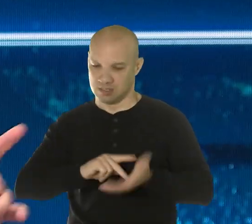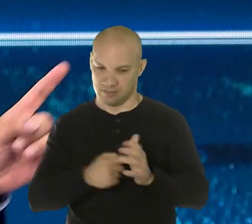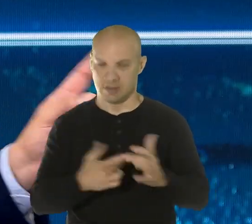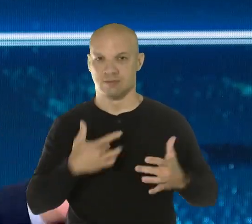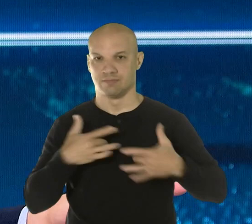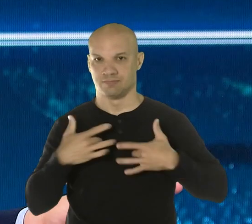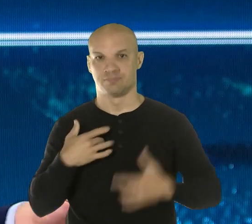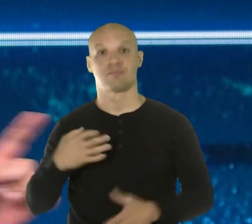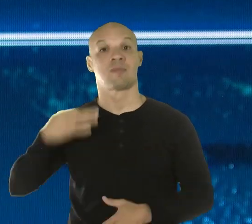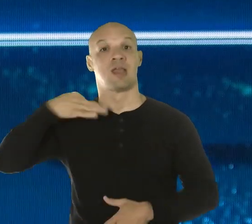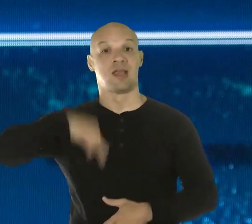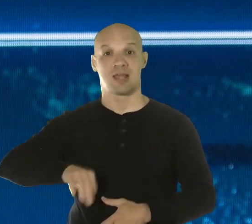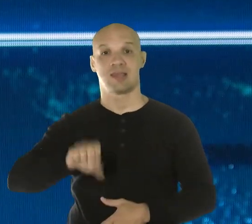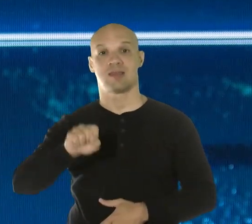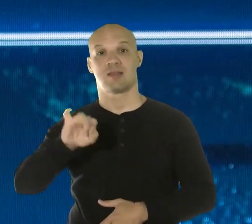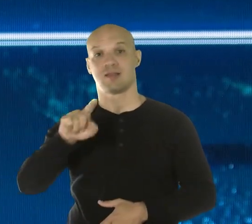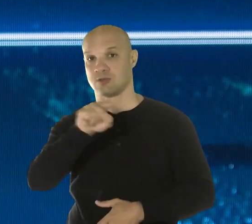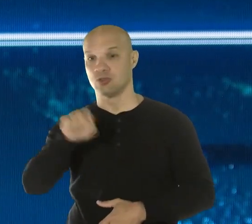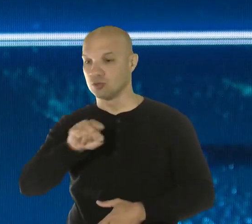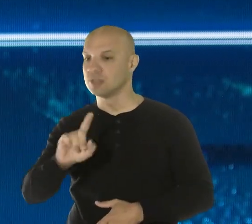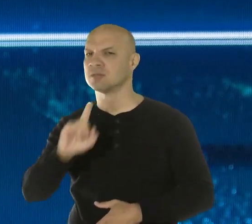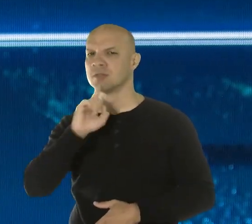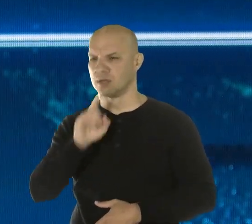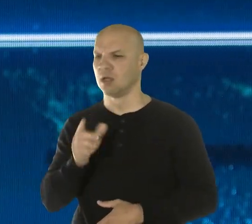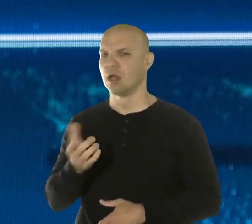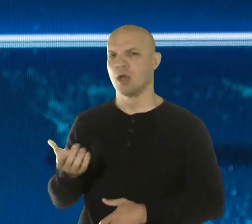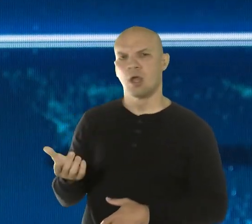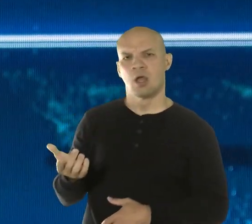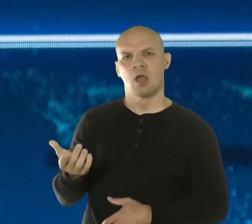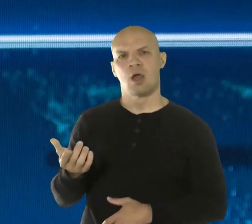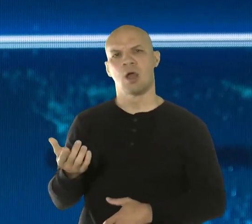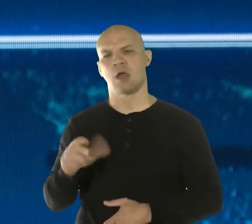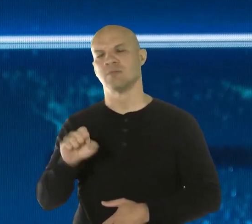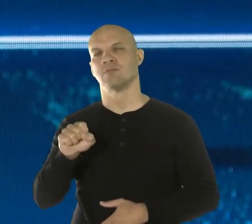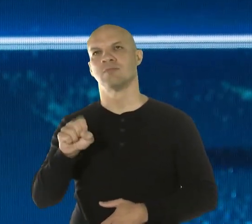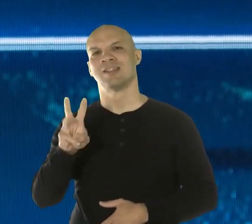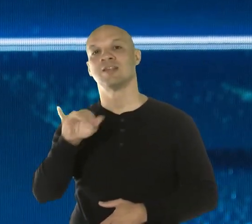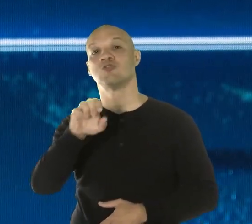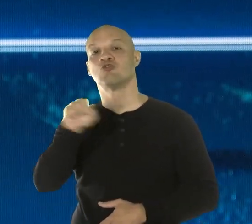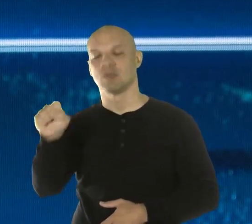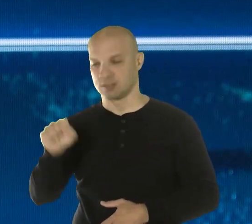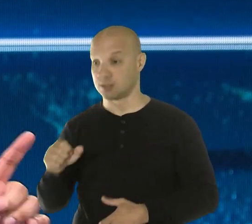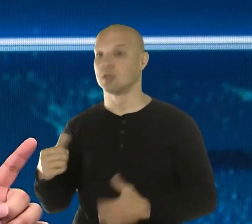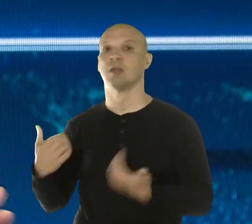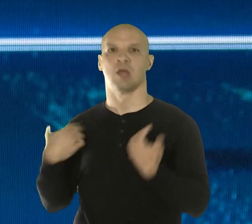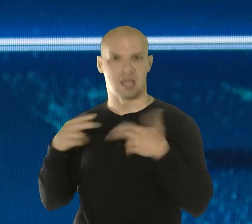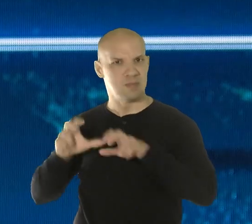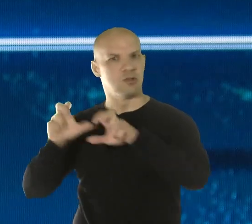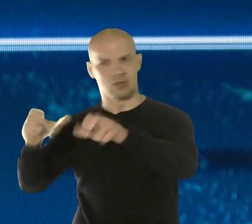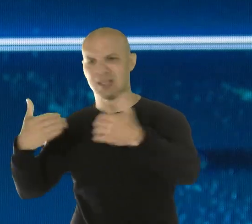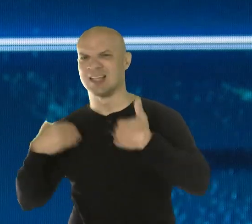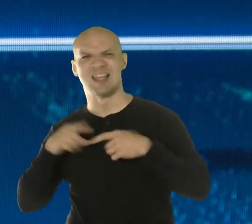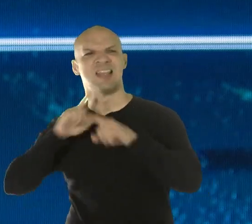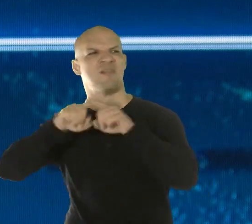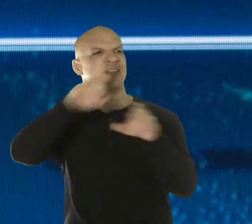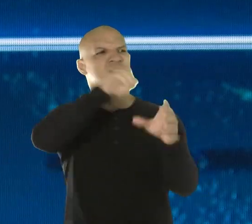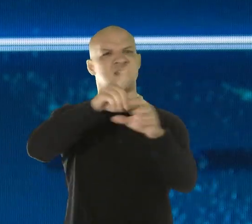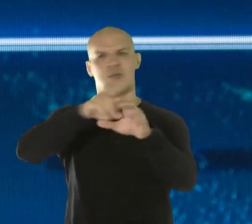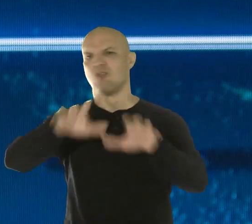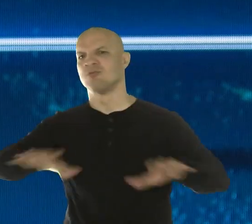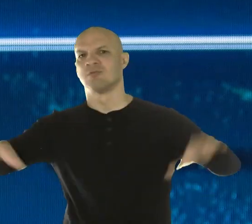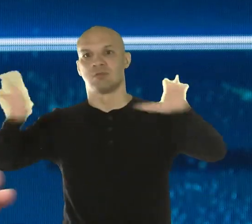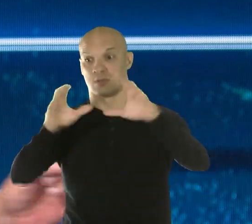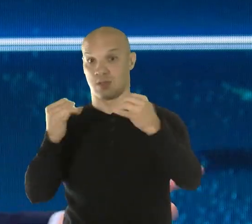Credit Suisse sí es un banco histórico, es banca de inversiones, tenía múltiples depósitos a nivel global y cayó en una situación de insolvencia